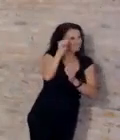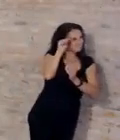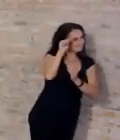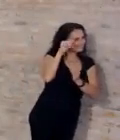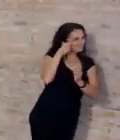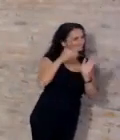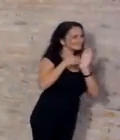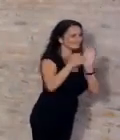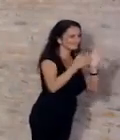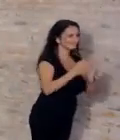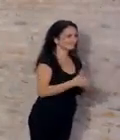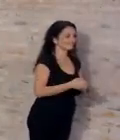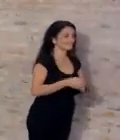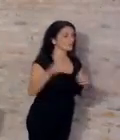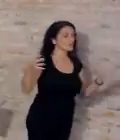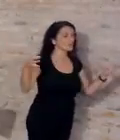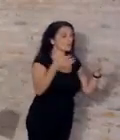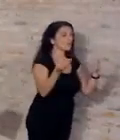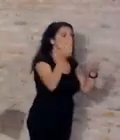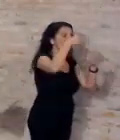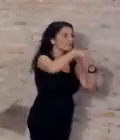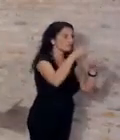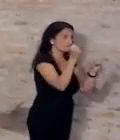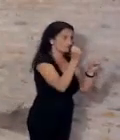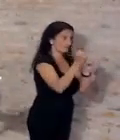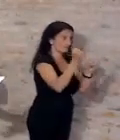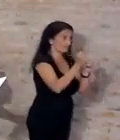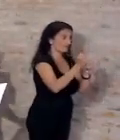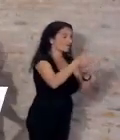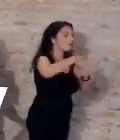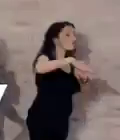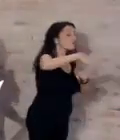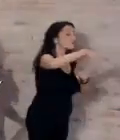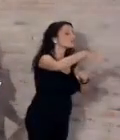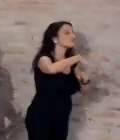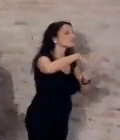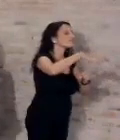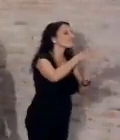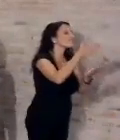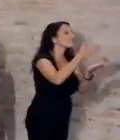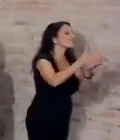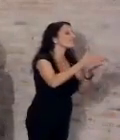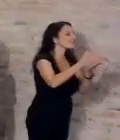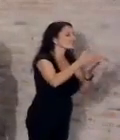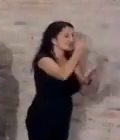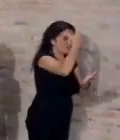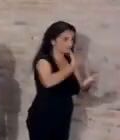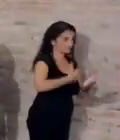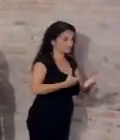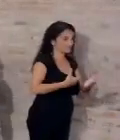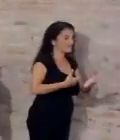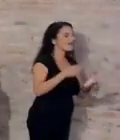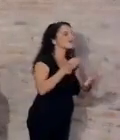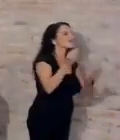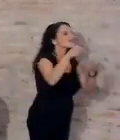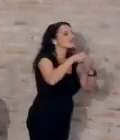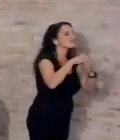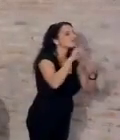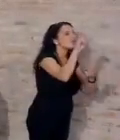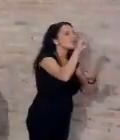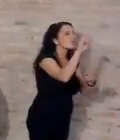Argentina es integrante del equipo de trabajo del área de derechos humanos de la unr le paso la palabra a